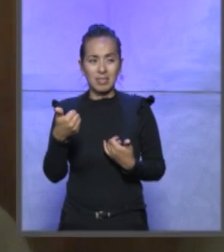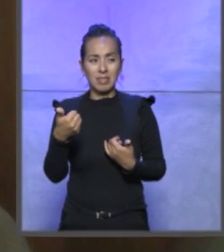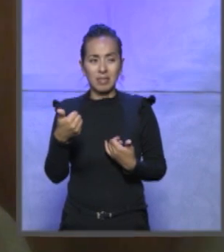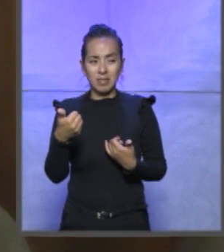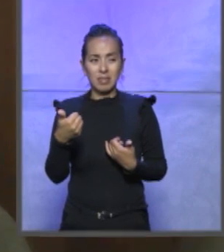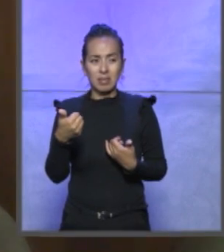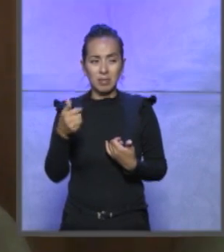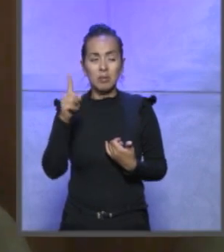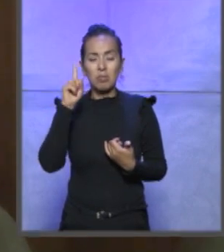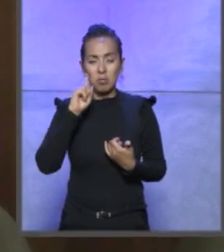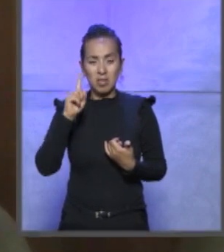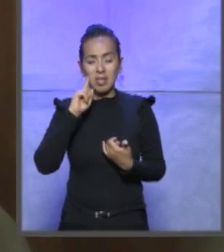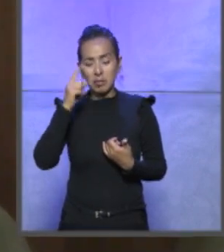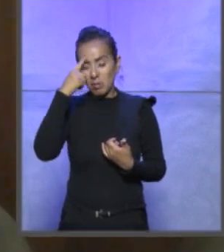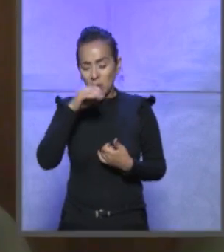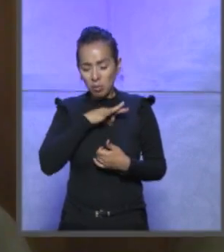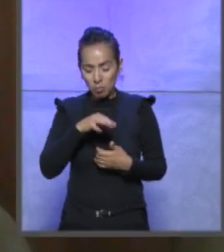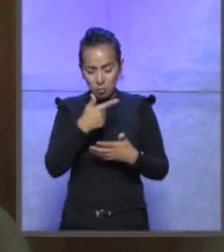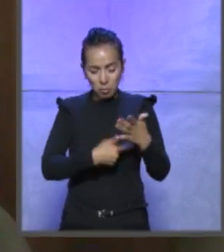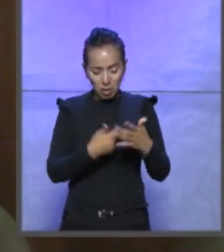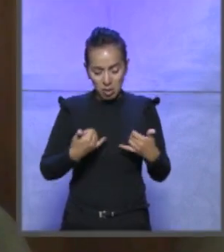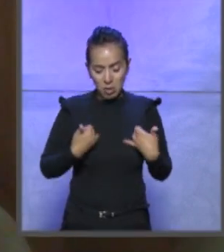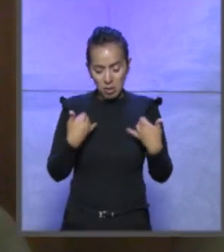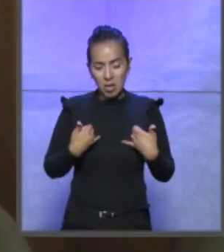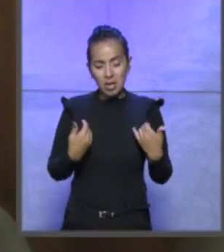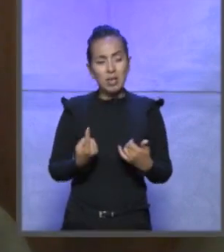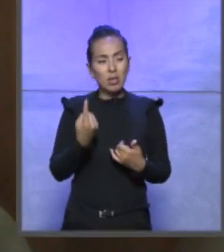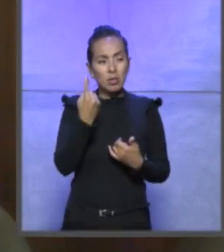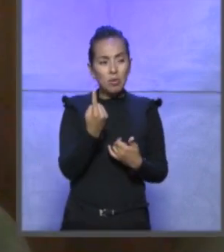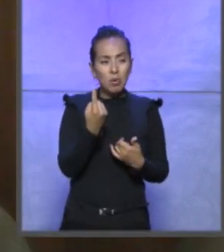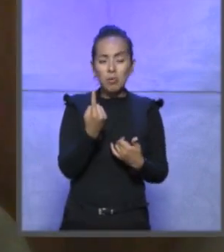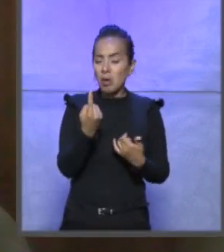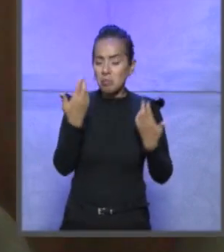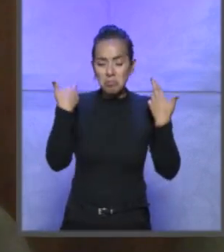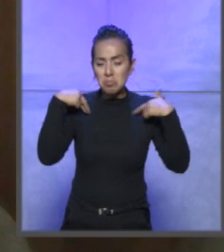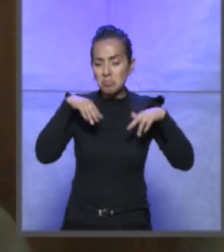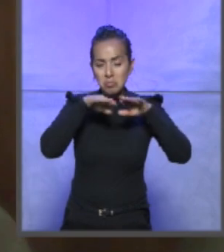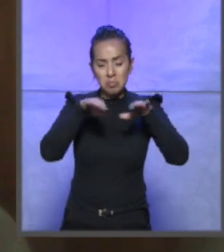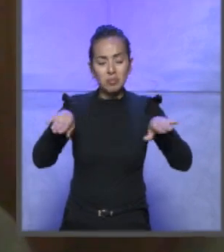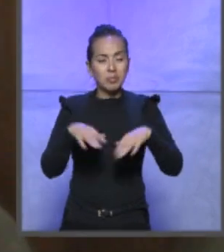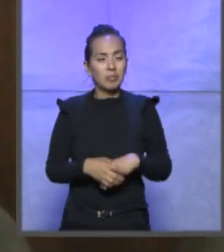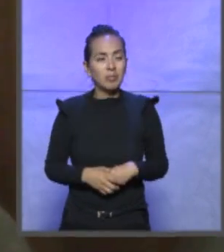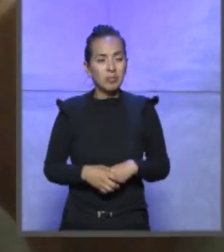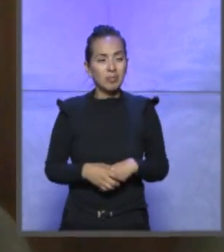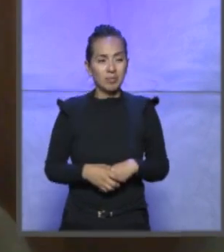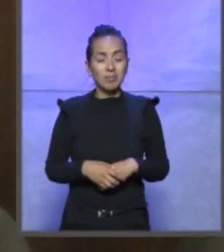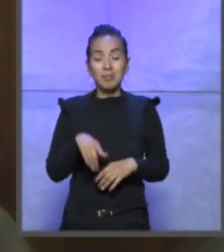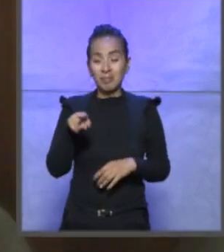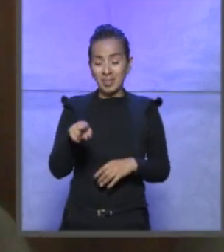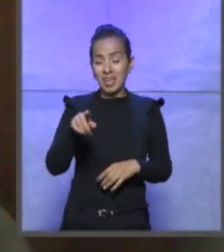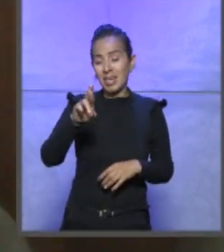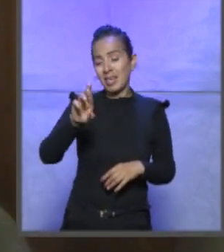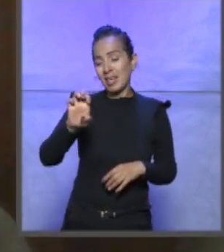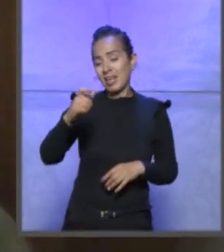fórmulas, para, de mayoría relativa, para que pudieran registrar de juventudes y una representación proporcional que pudiera ser optativa. En el